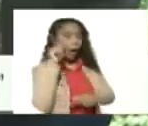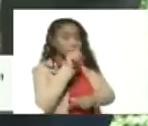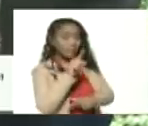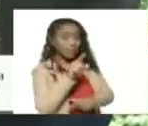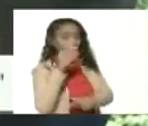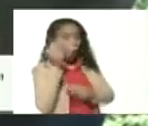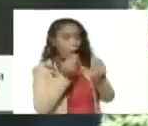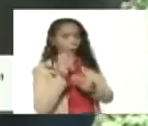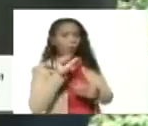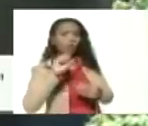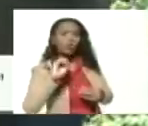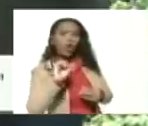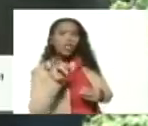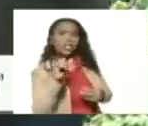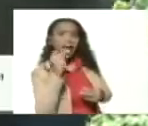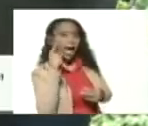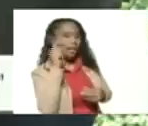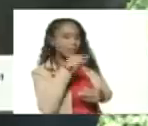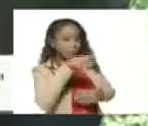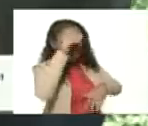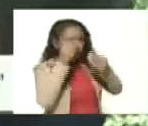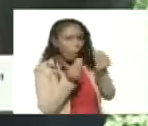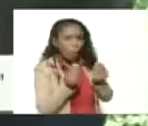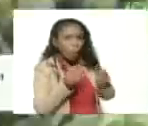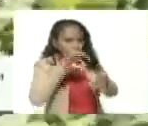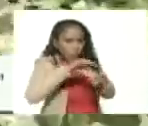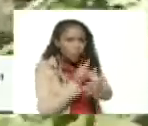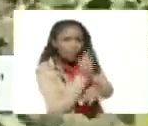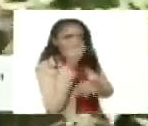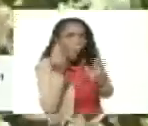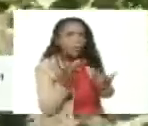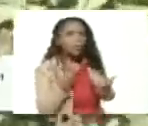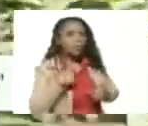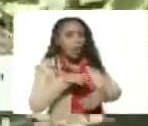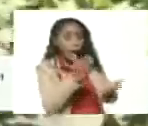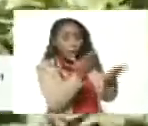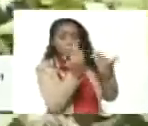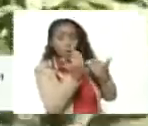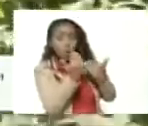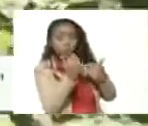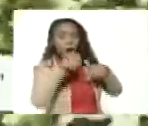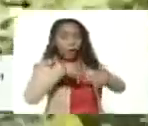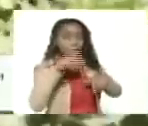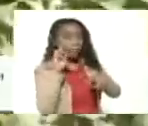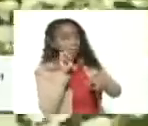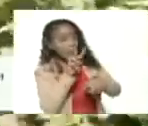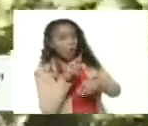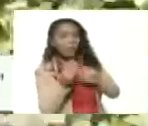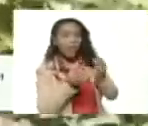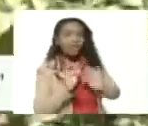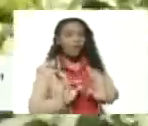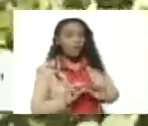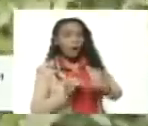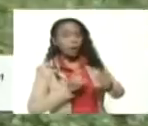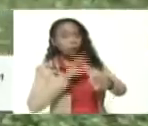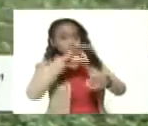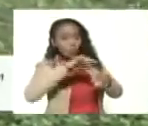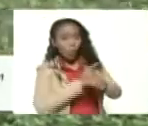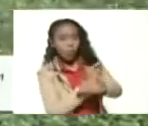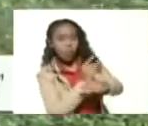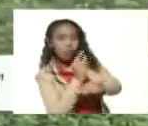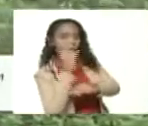por hoy, ese apoyo que nos dio el presidente lo estamos viendo aquí en Monaga, en esta siembra tan hermosa que estamos